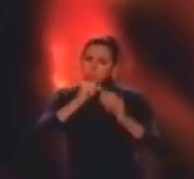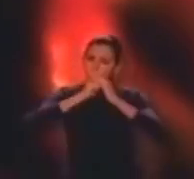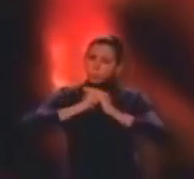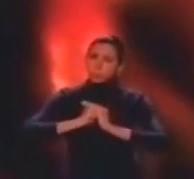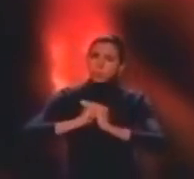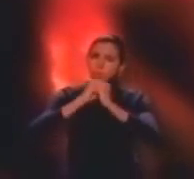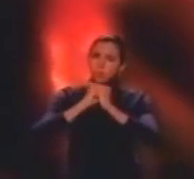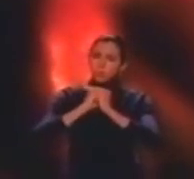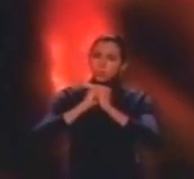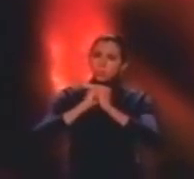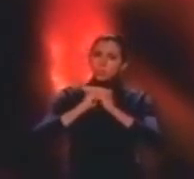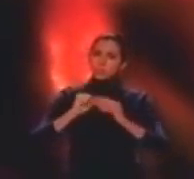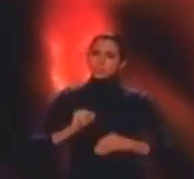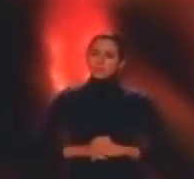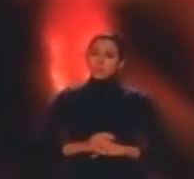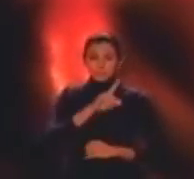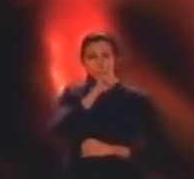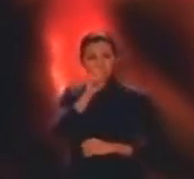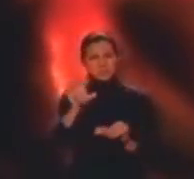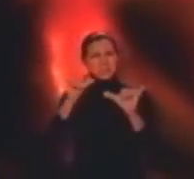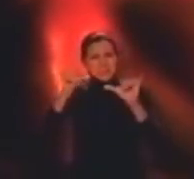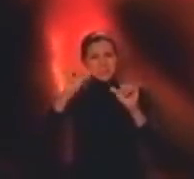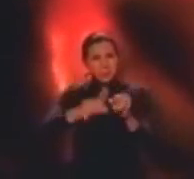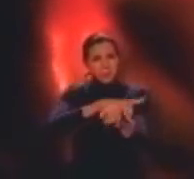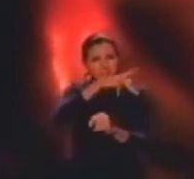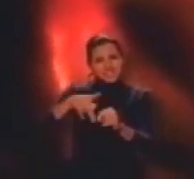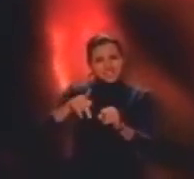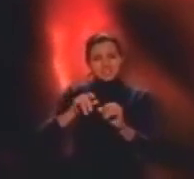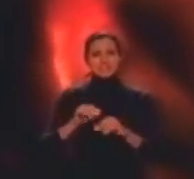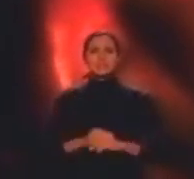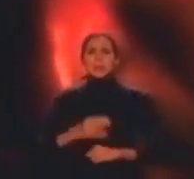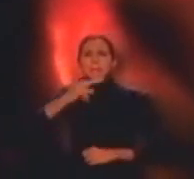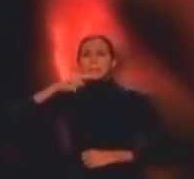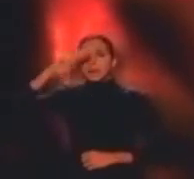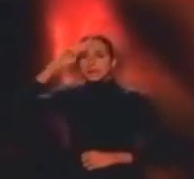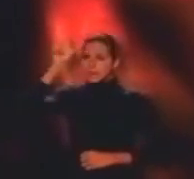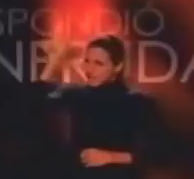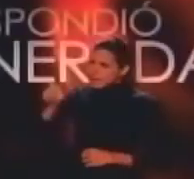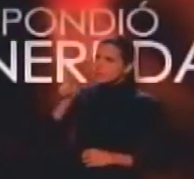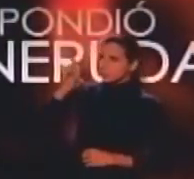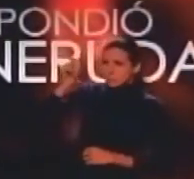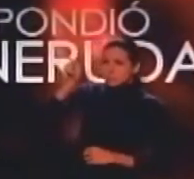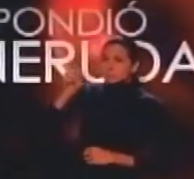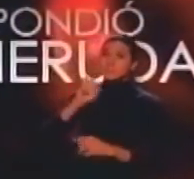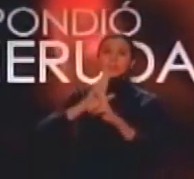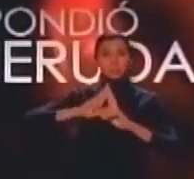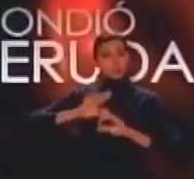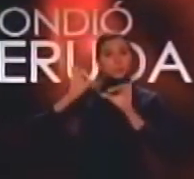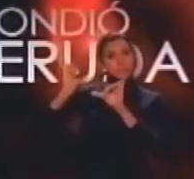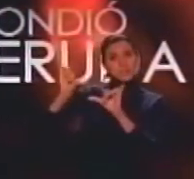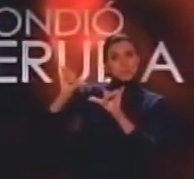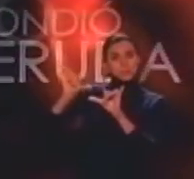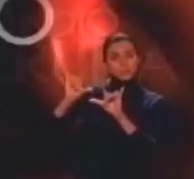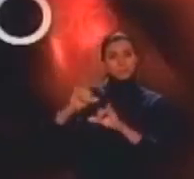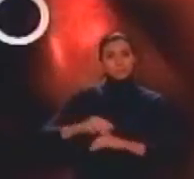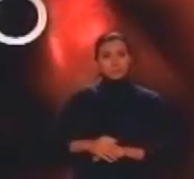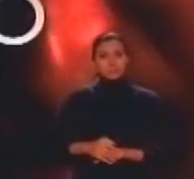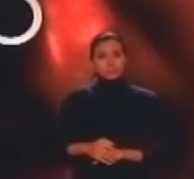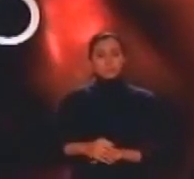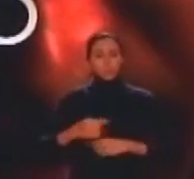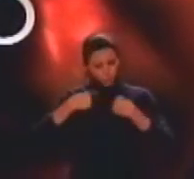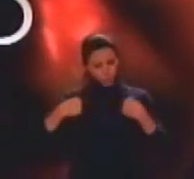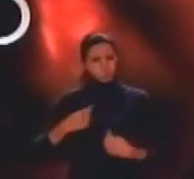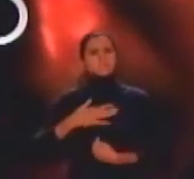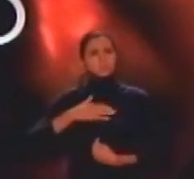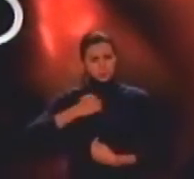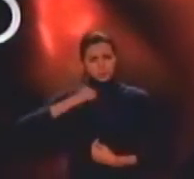Orando aquella pregunta de Neruda: Padre, ¿eres tú? Y me respondió el mismo Neruda desde el